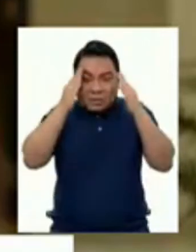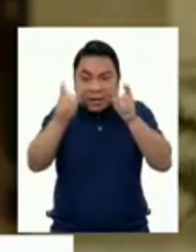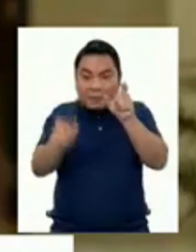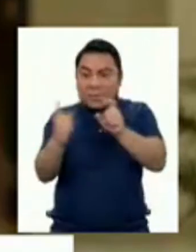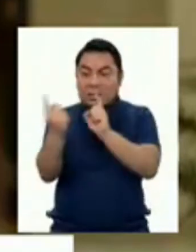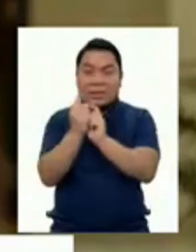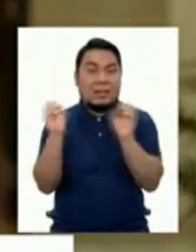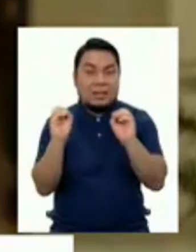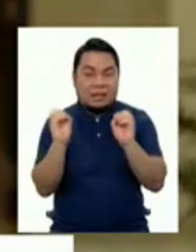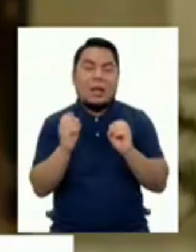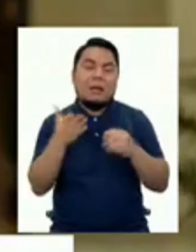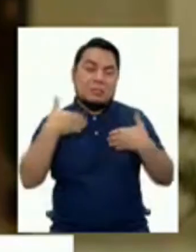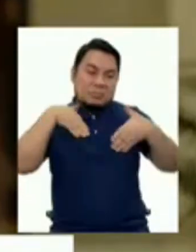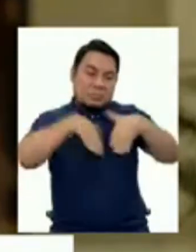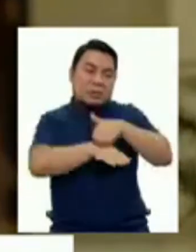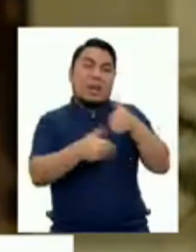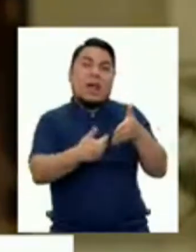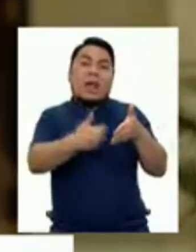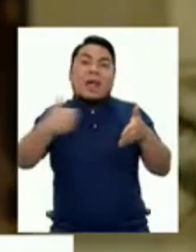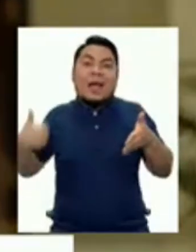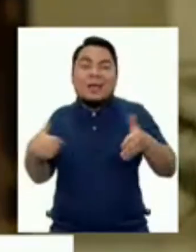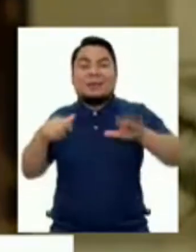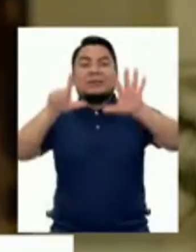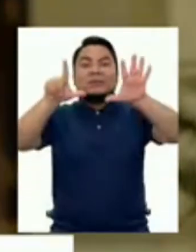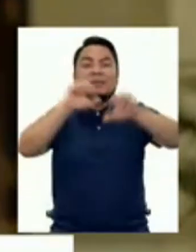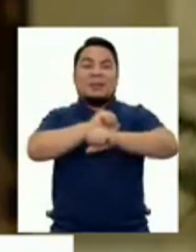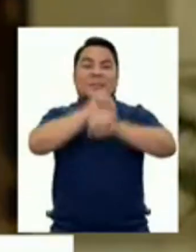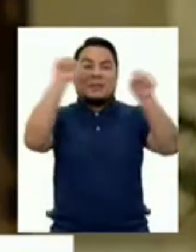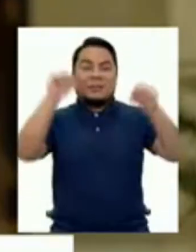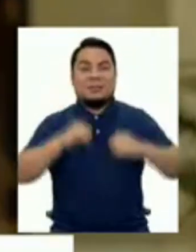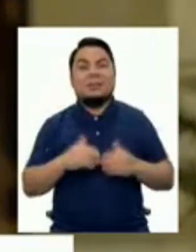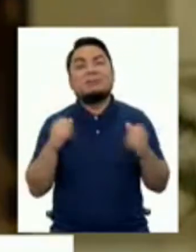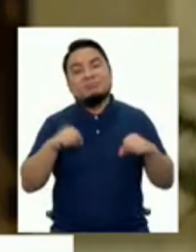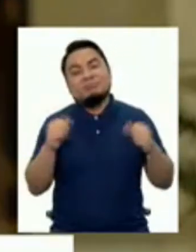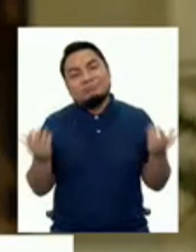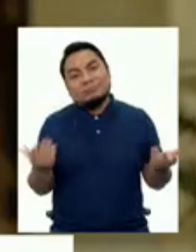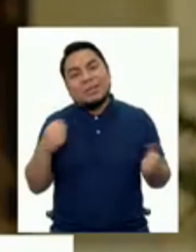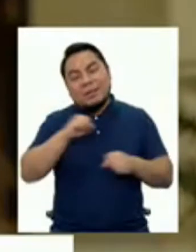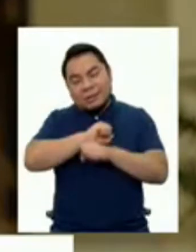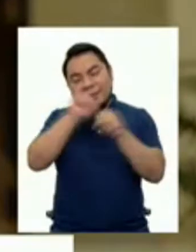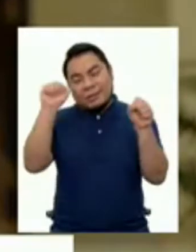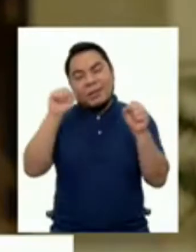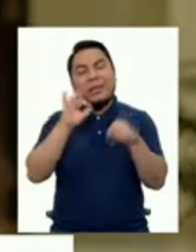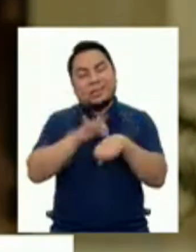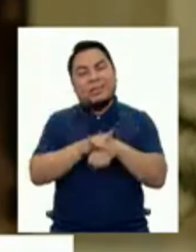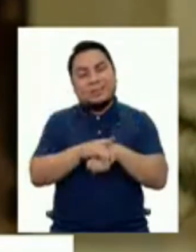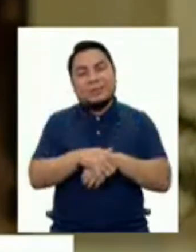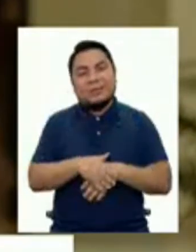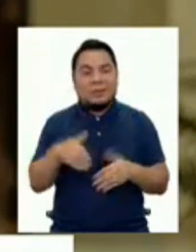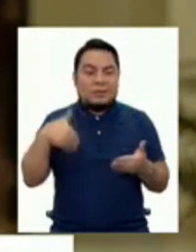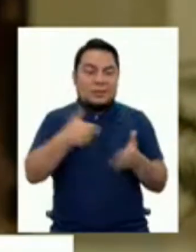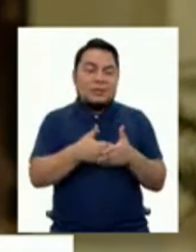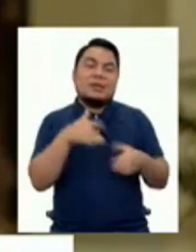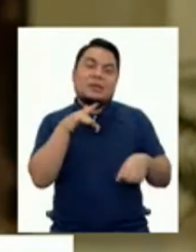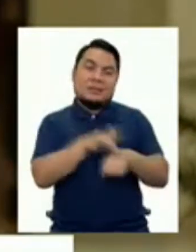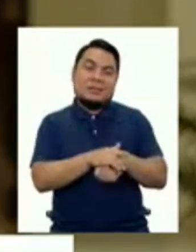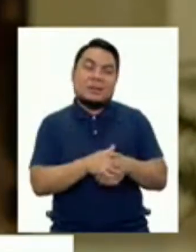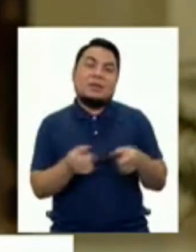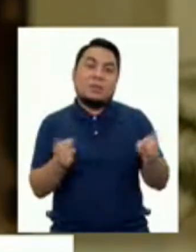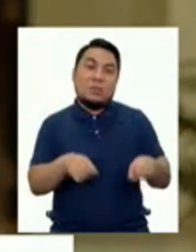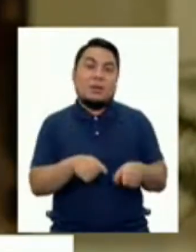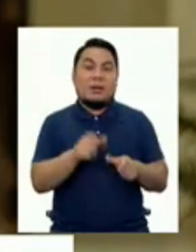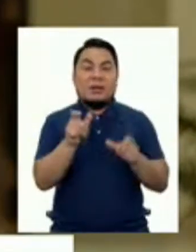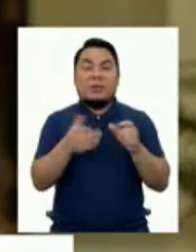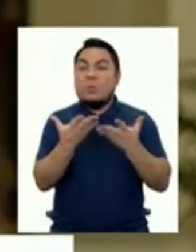al público, tienen que ingresar antes de las 7 de la mañana. Sí, pues, a levantarse temprano y a llegar temprano cuando todavía no